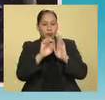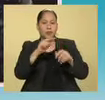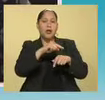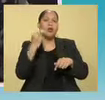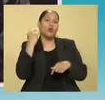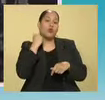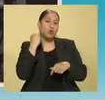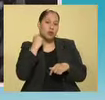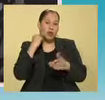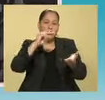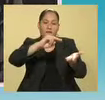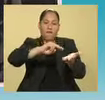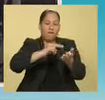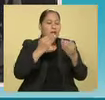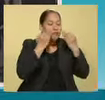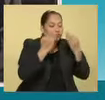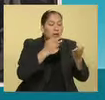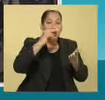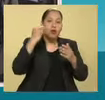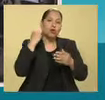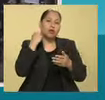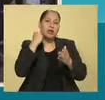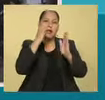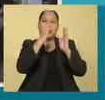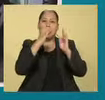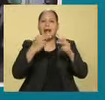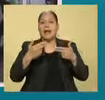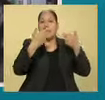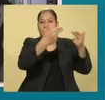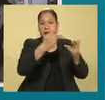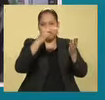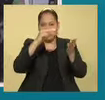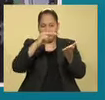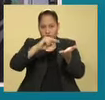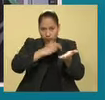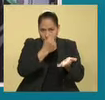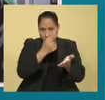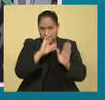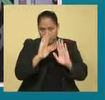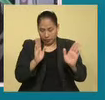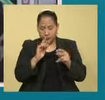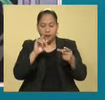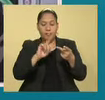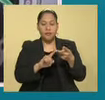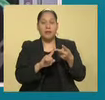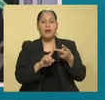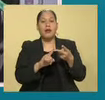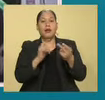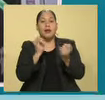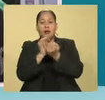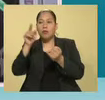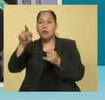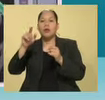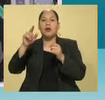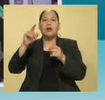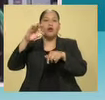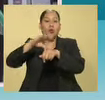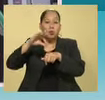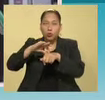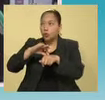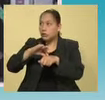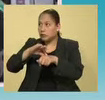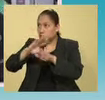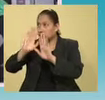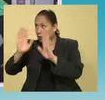notarios, cuando se firma el documento ante un notario, y con las instituciones médicas, cuando